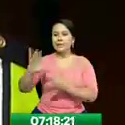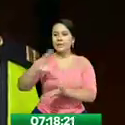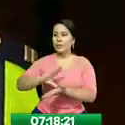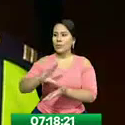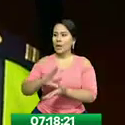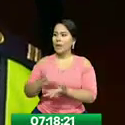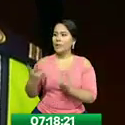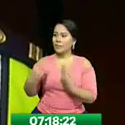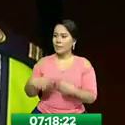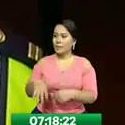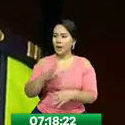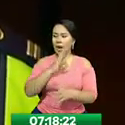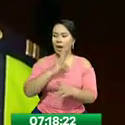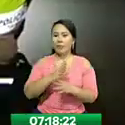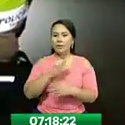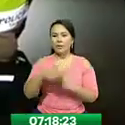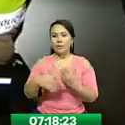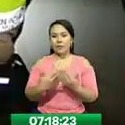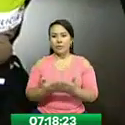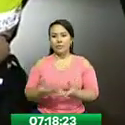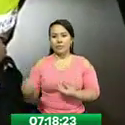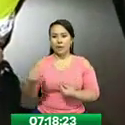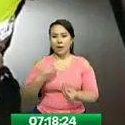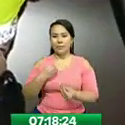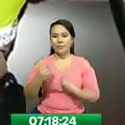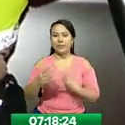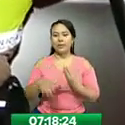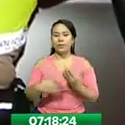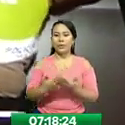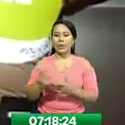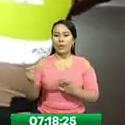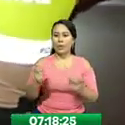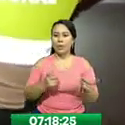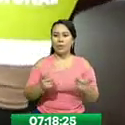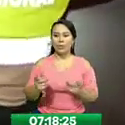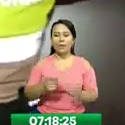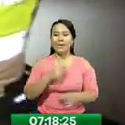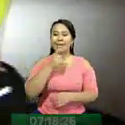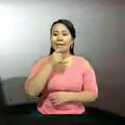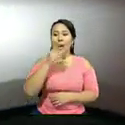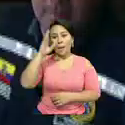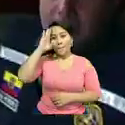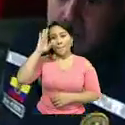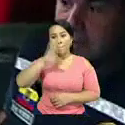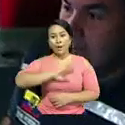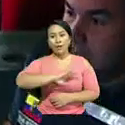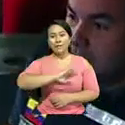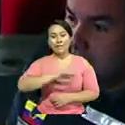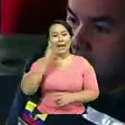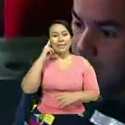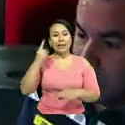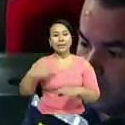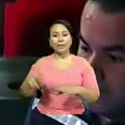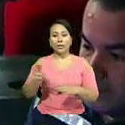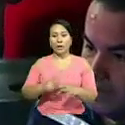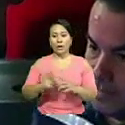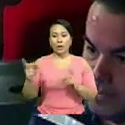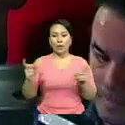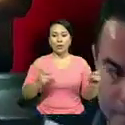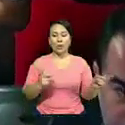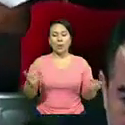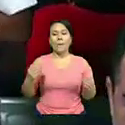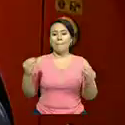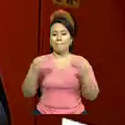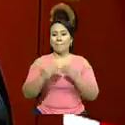fin de precautelar la seguridad de los ciudadanos. Los controles contaron con la presencia de la Policía Nacional y se extendieron